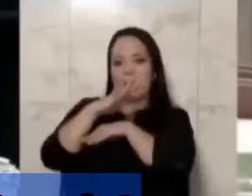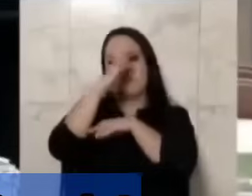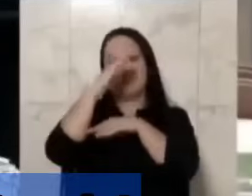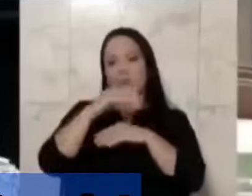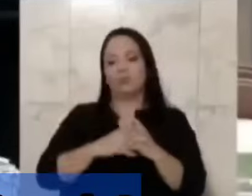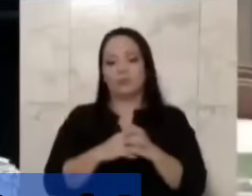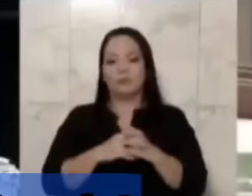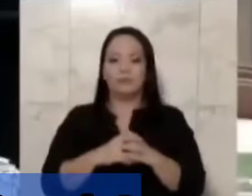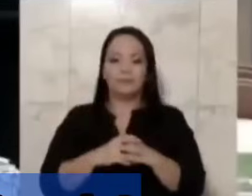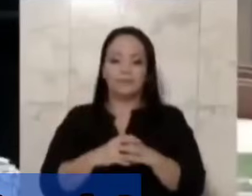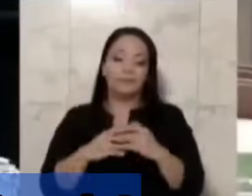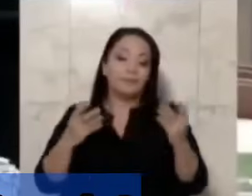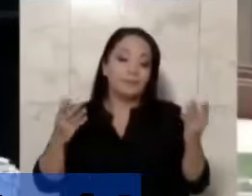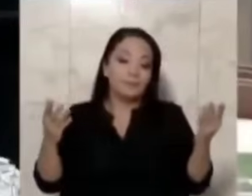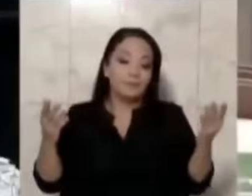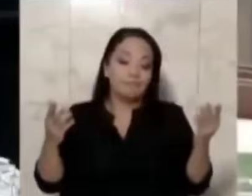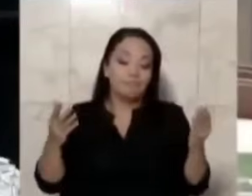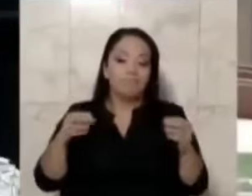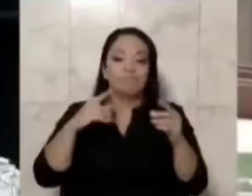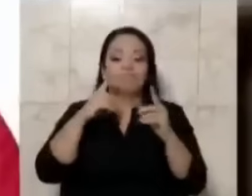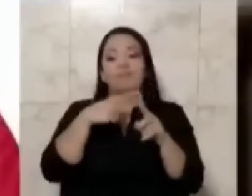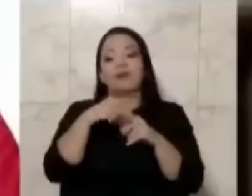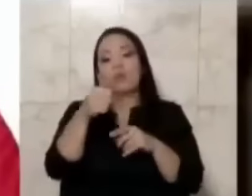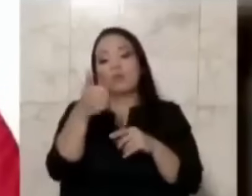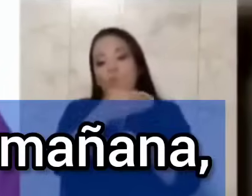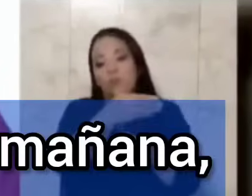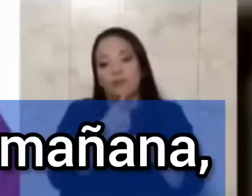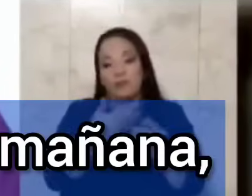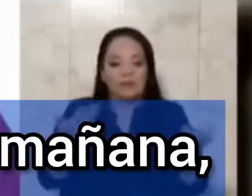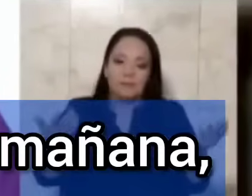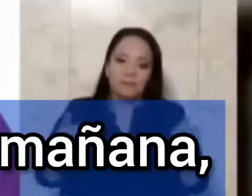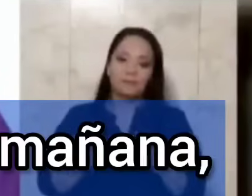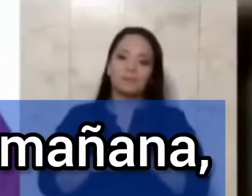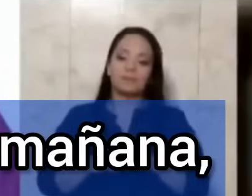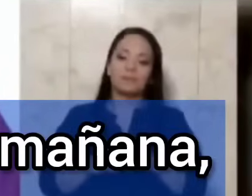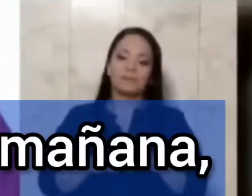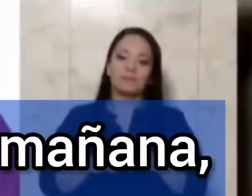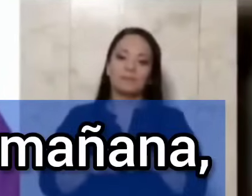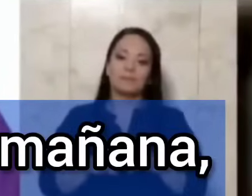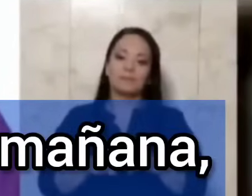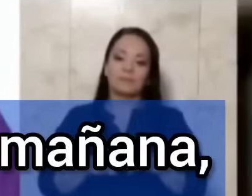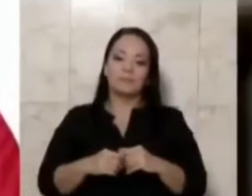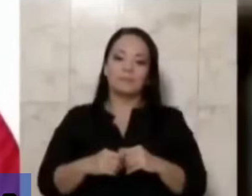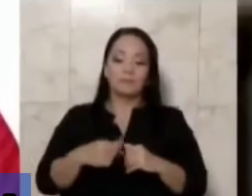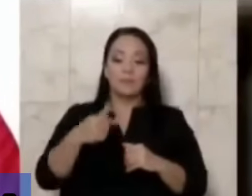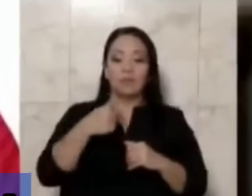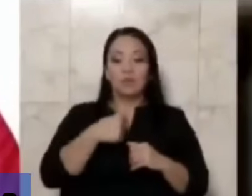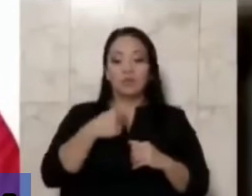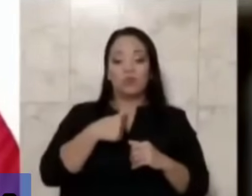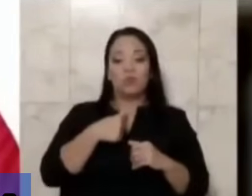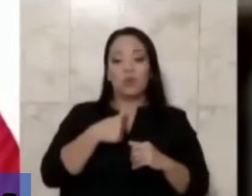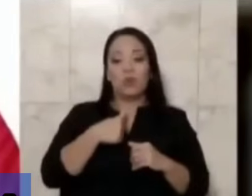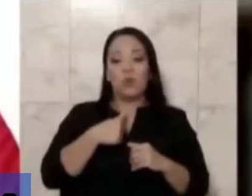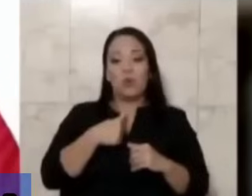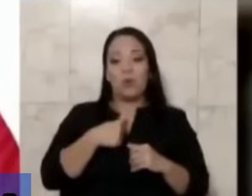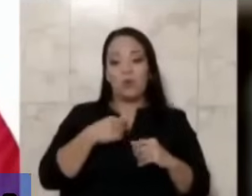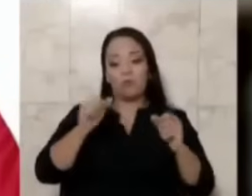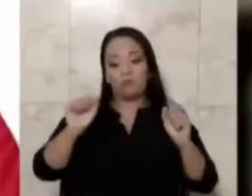otros que ellos dicen están ahí? Uno se pone los pantalones en la mañana, don Danilo, una pierna a la vez,